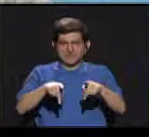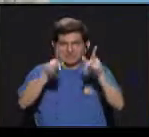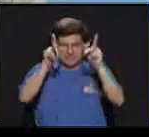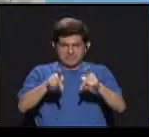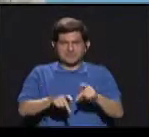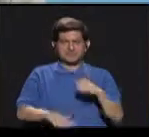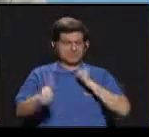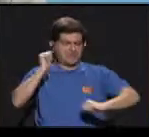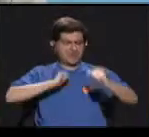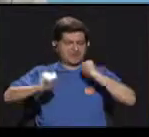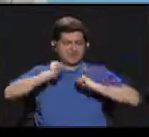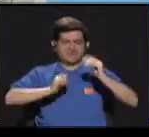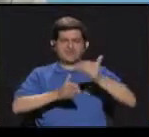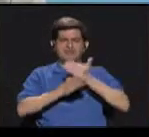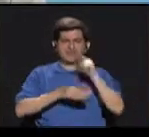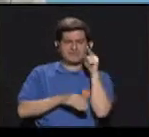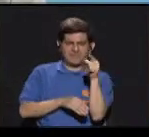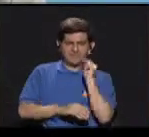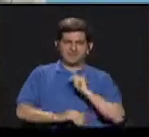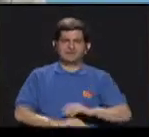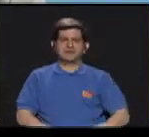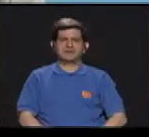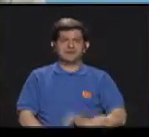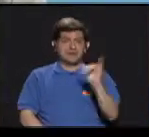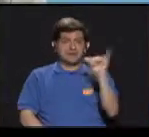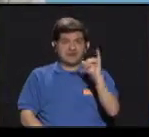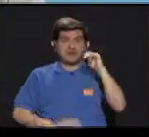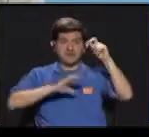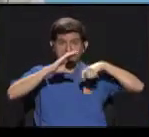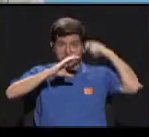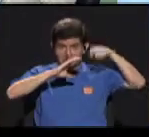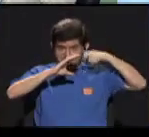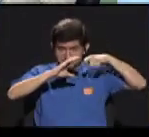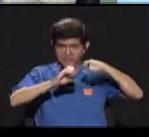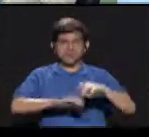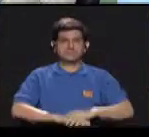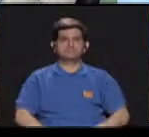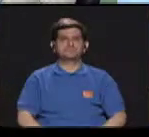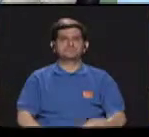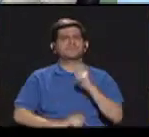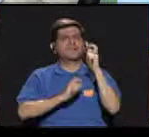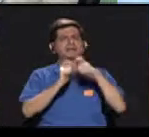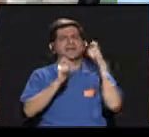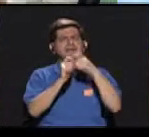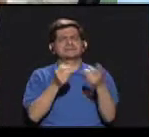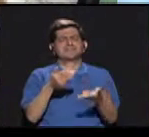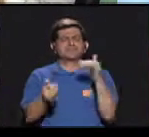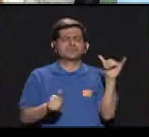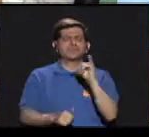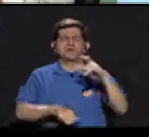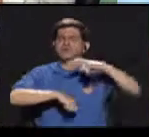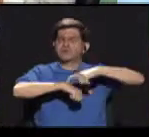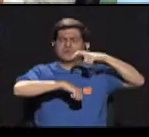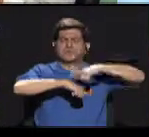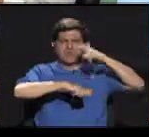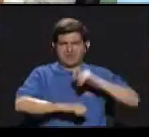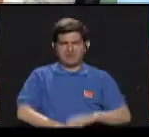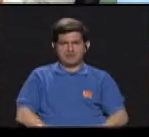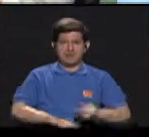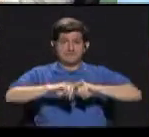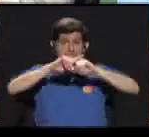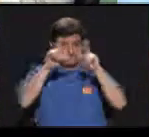tanta gente de teatro que compartió con ellos y también del cine. Y precisamente casi